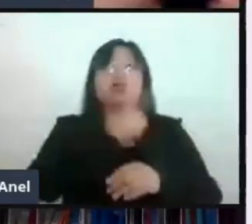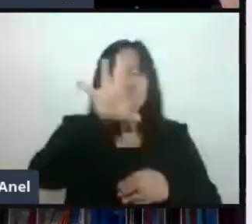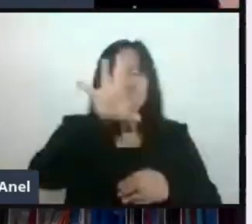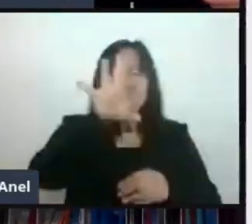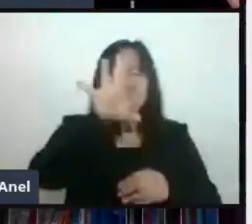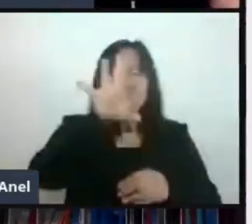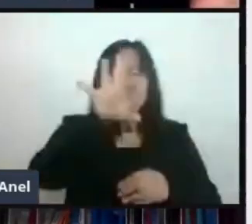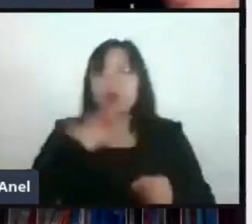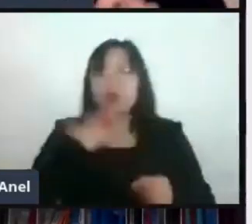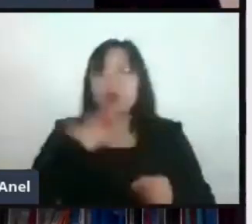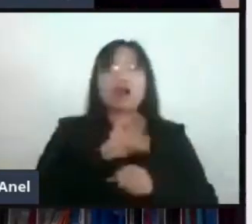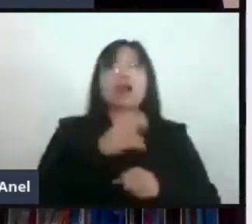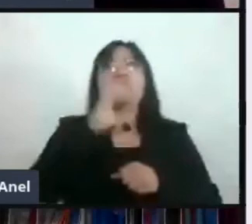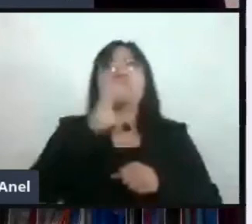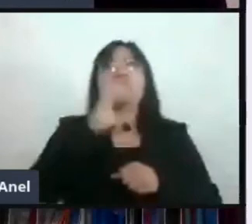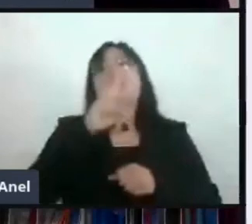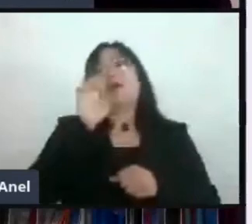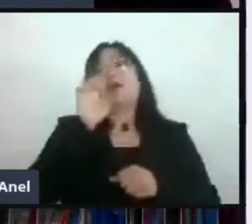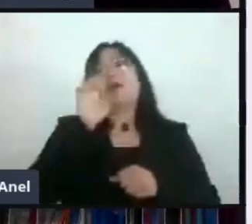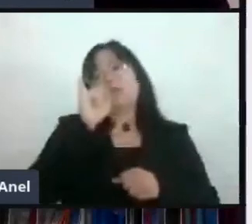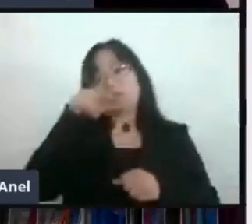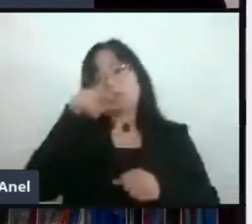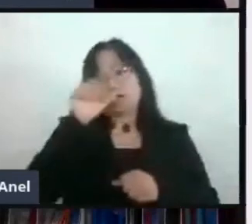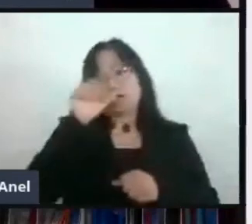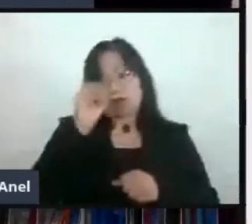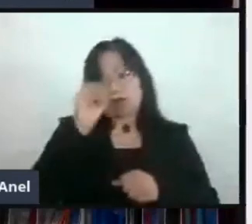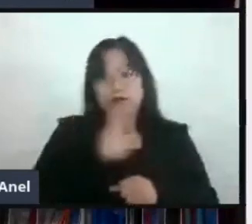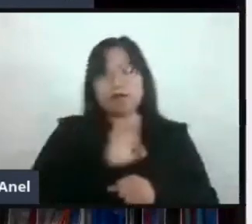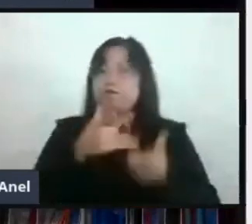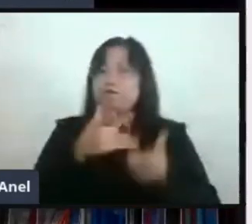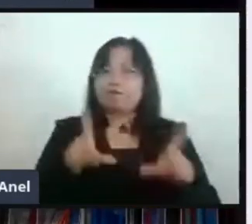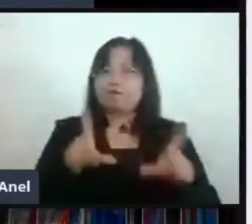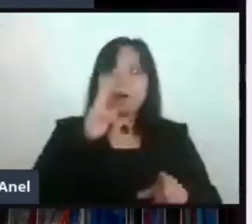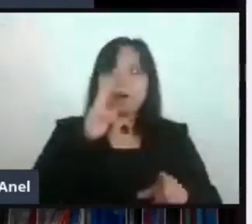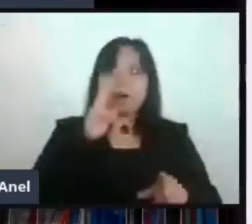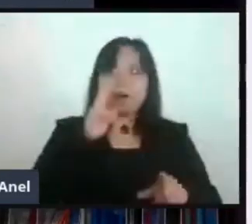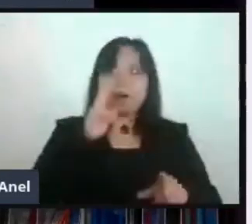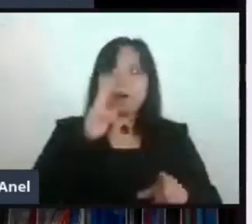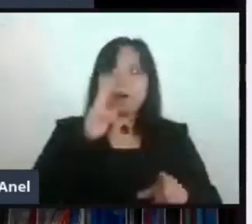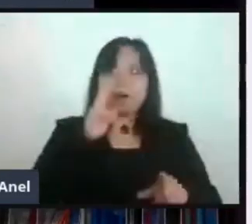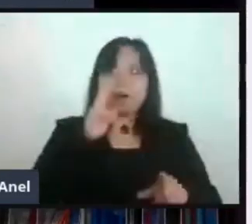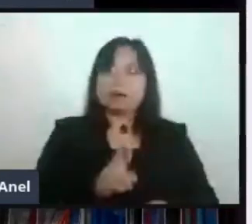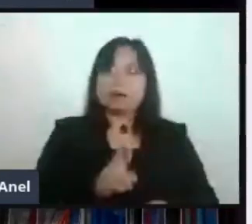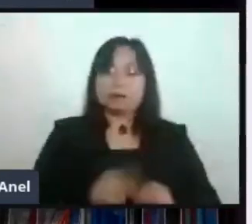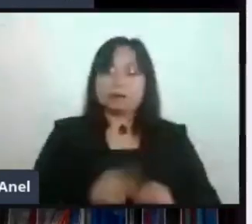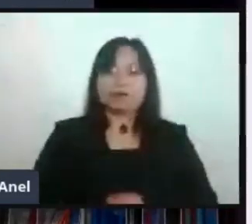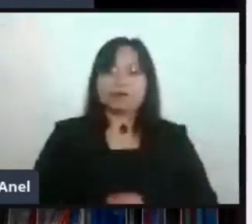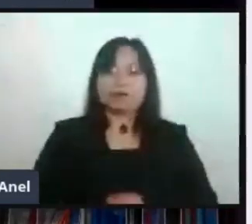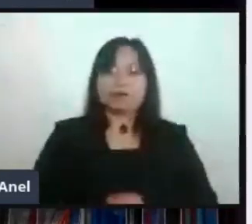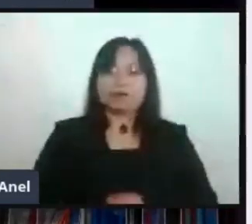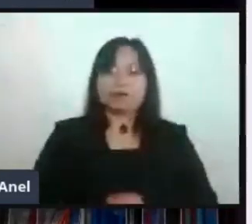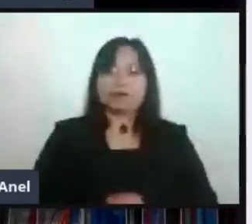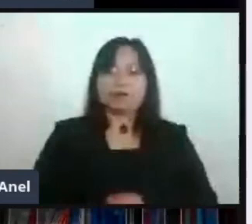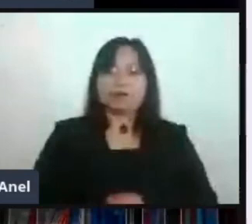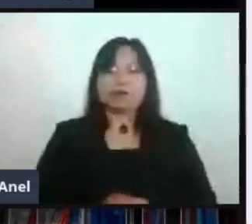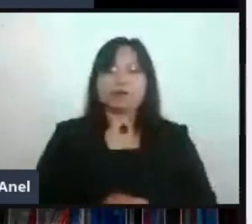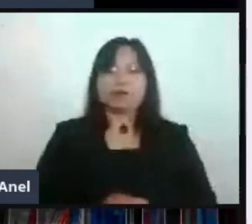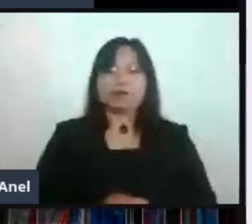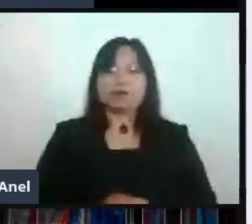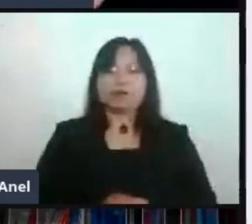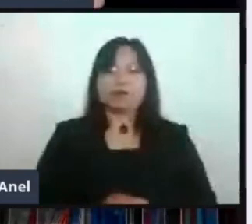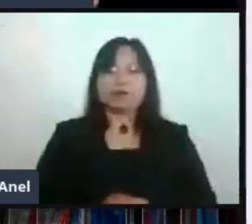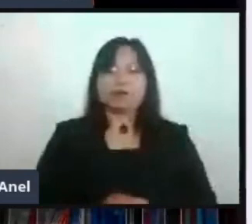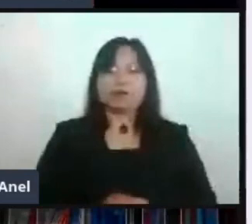ya en automático me aparece lo de clave de ¿No? respuesta. Entonces, por ejemplo, sí, voy a poner aquí